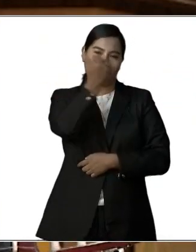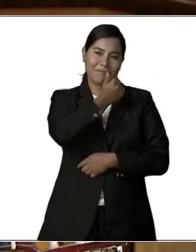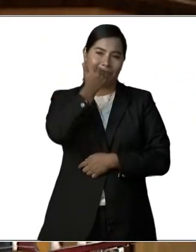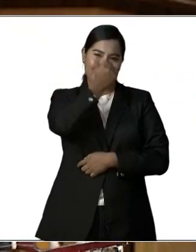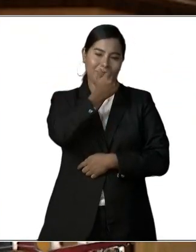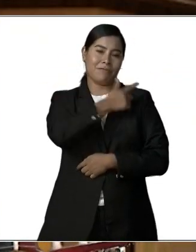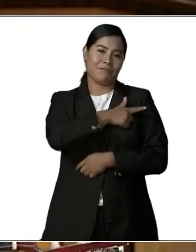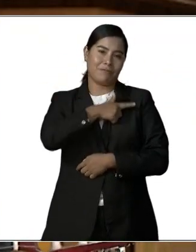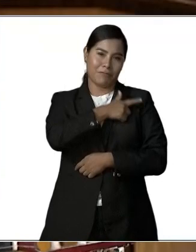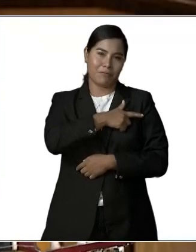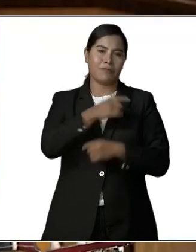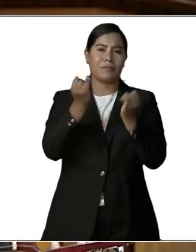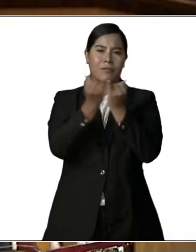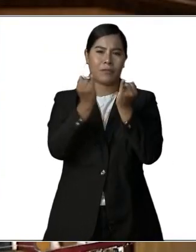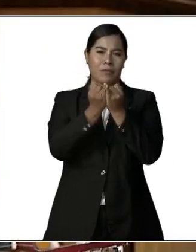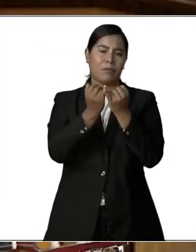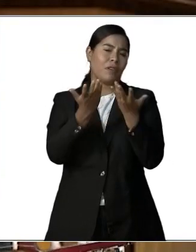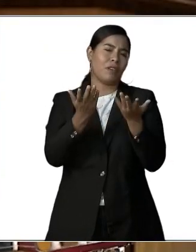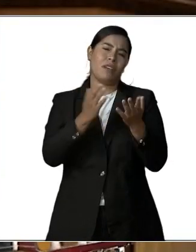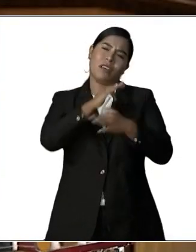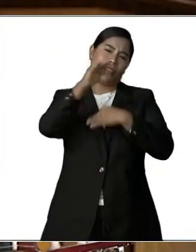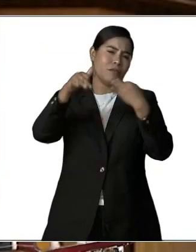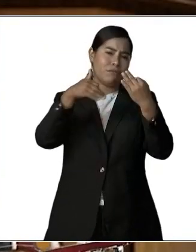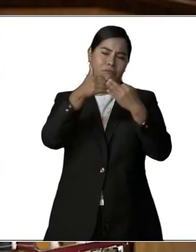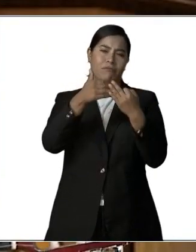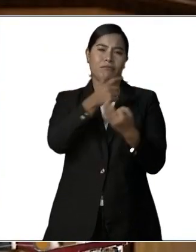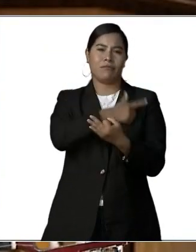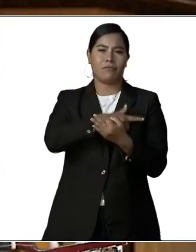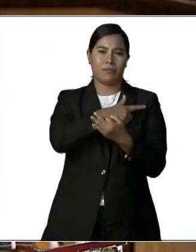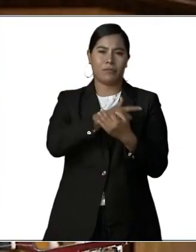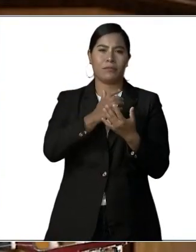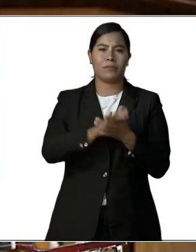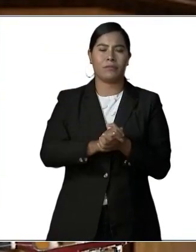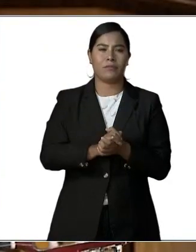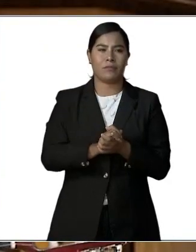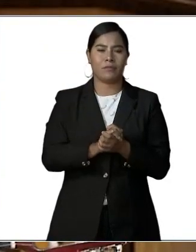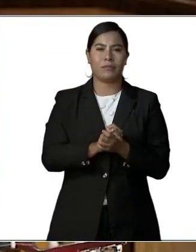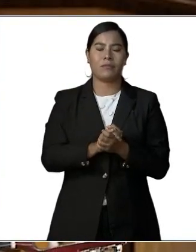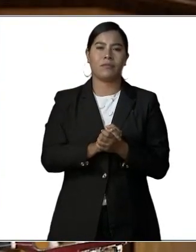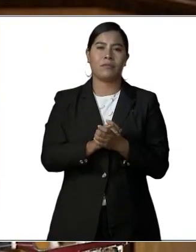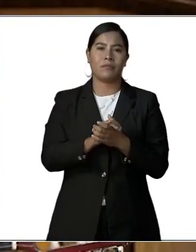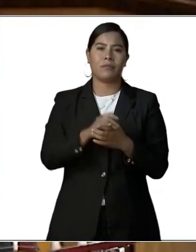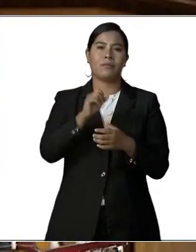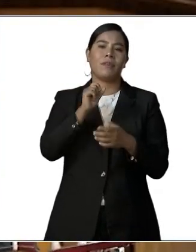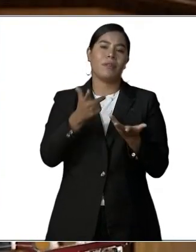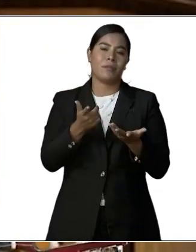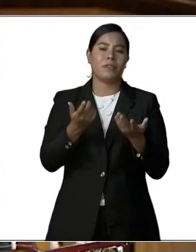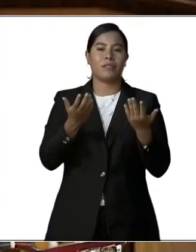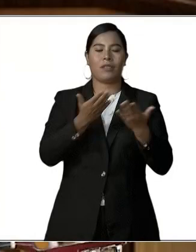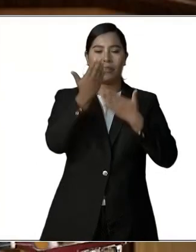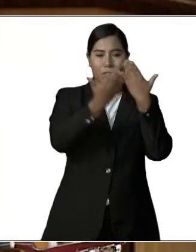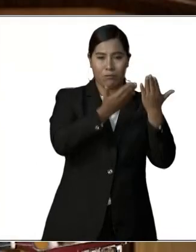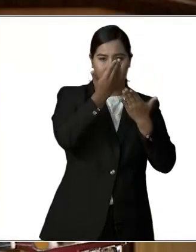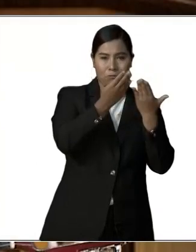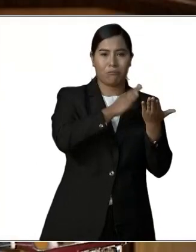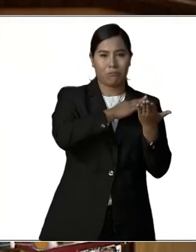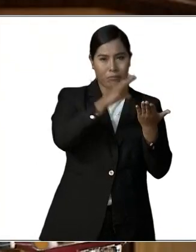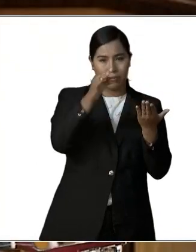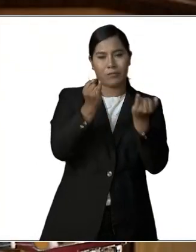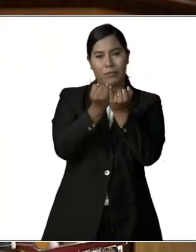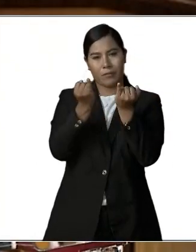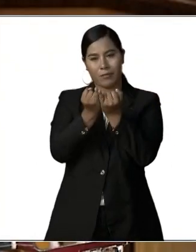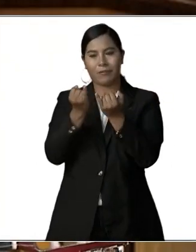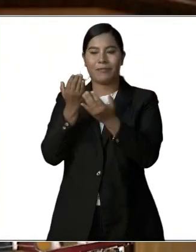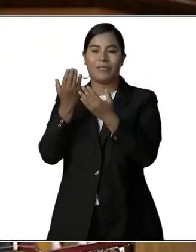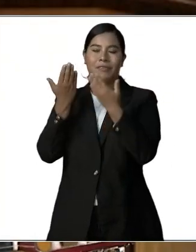solamente universitarios, sino de todos los niveles, porque no solo no se contrapone con sus estudios profesionales, sino que los complementa de una